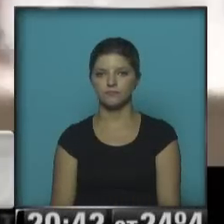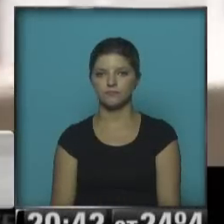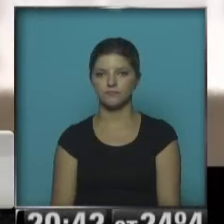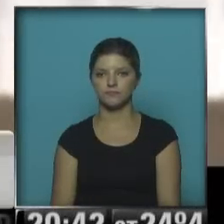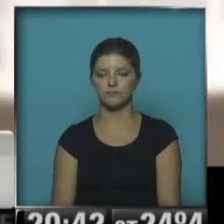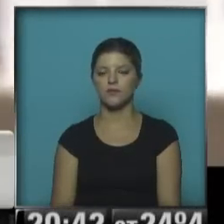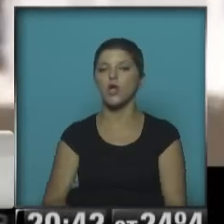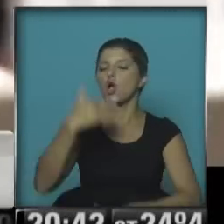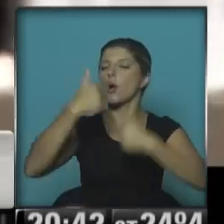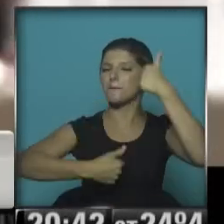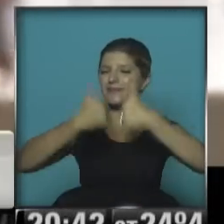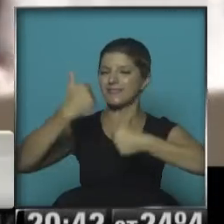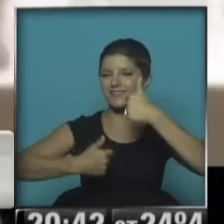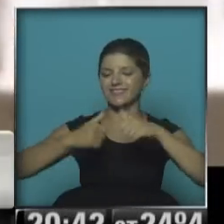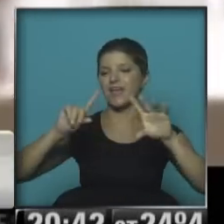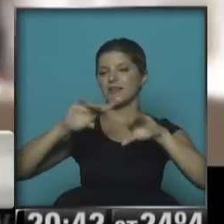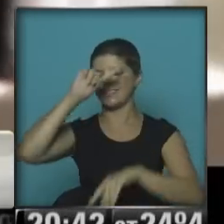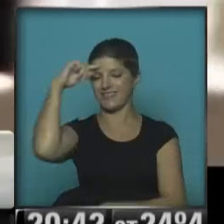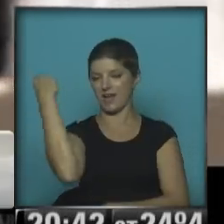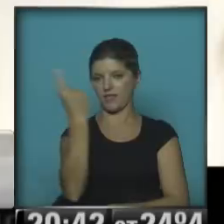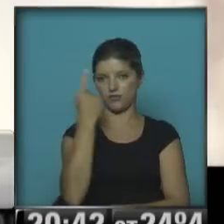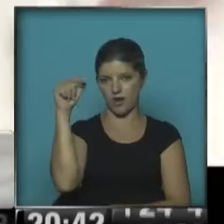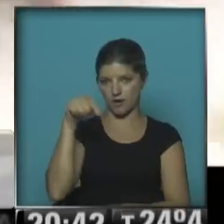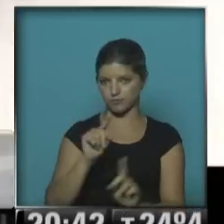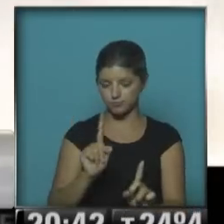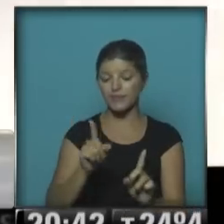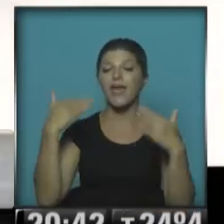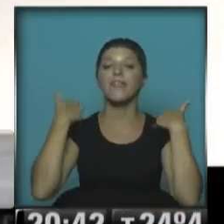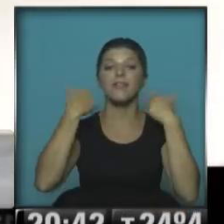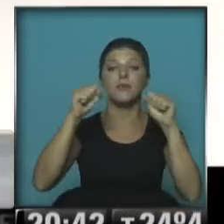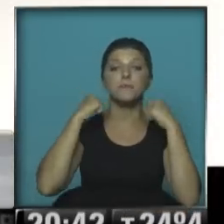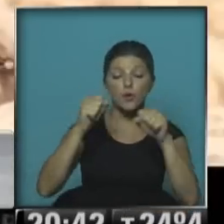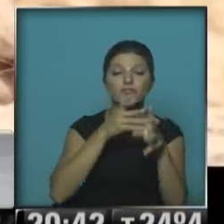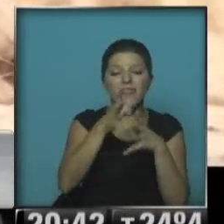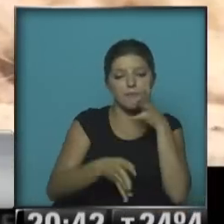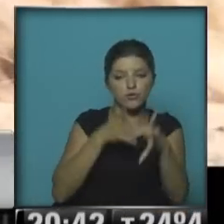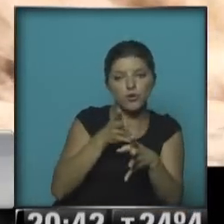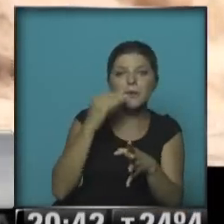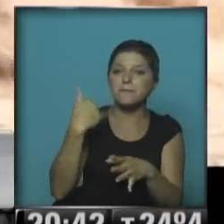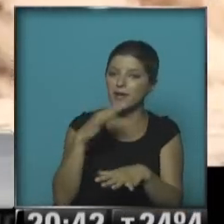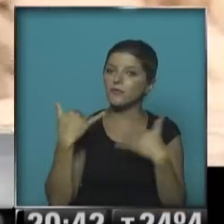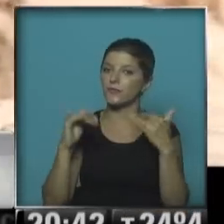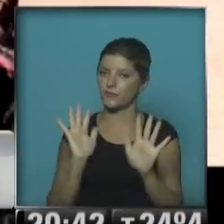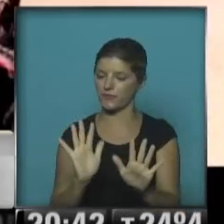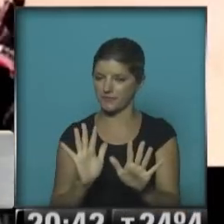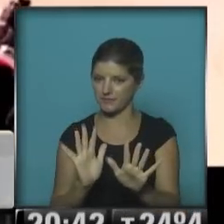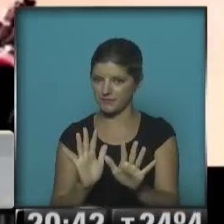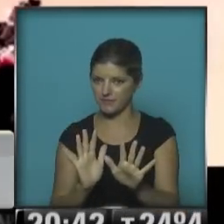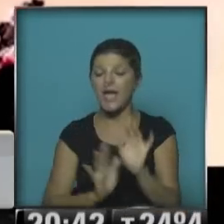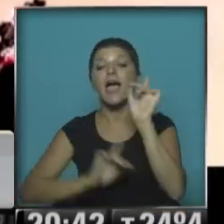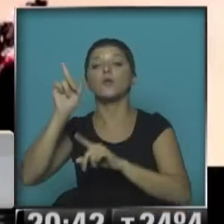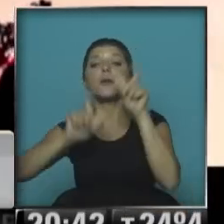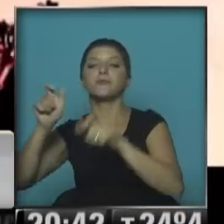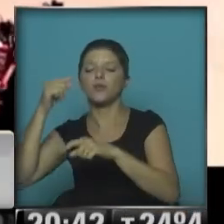Una competencia de nivel internacional del deporte motor, pero extremo, donde para algunos